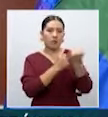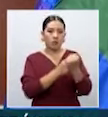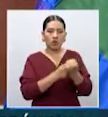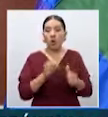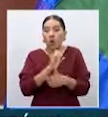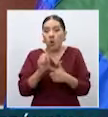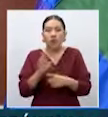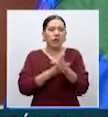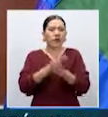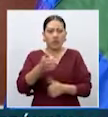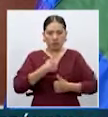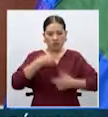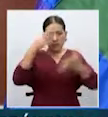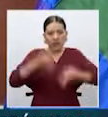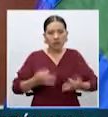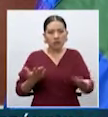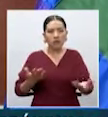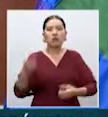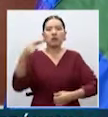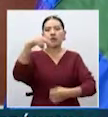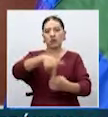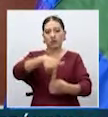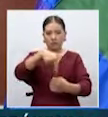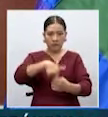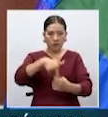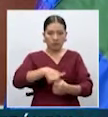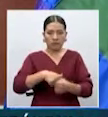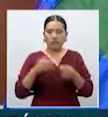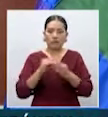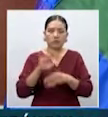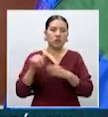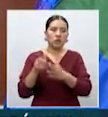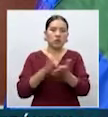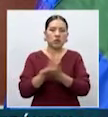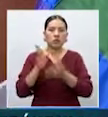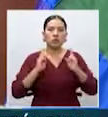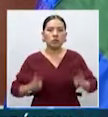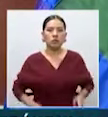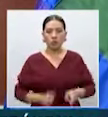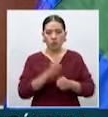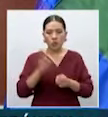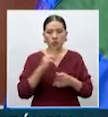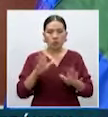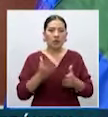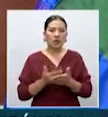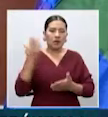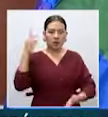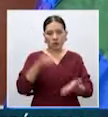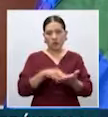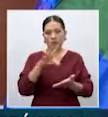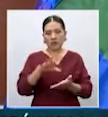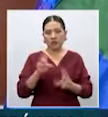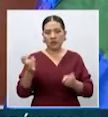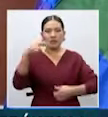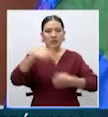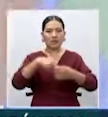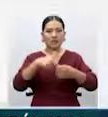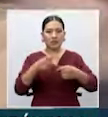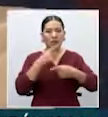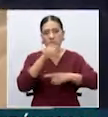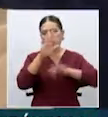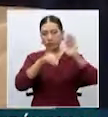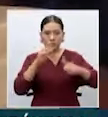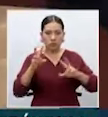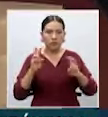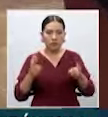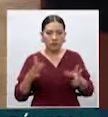es esta la Convención Interamericana de Derechos Humanos que fue utilizada en 2005 en el referéndum que convocó Carlos Mesa.